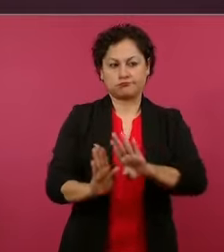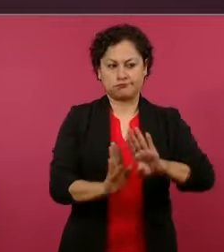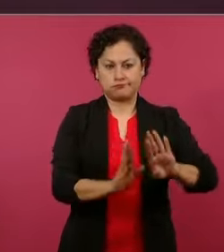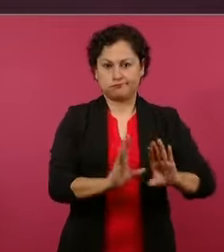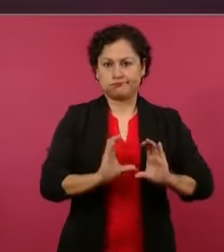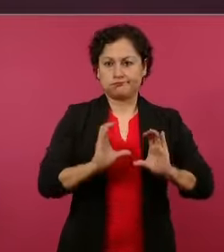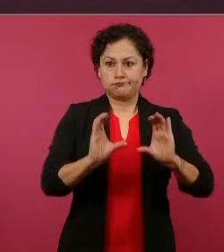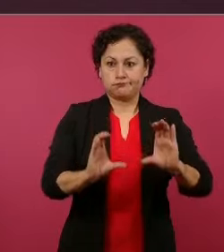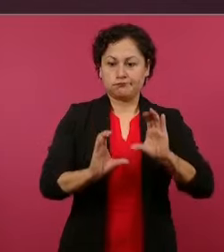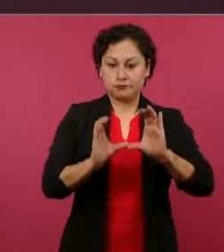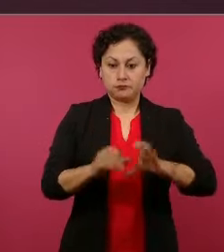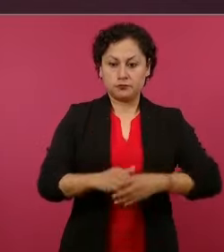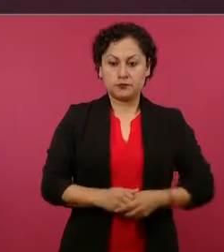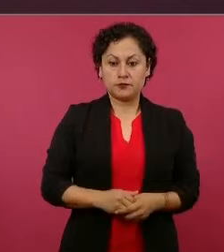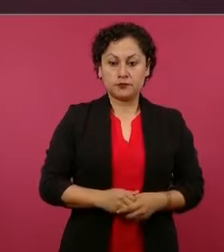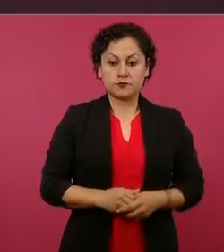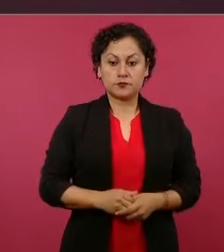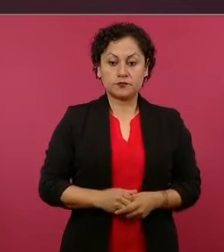este